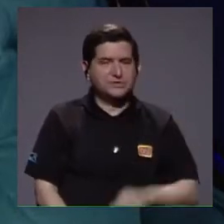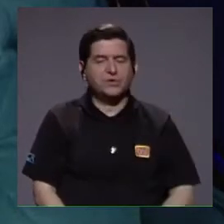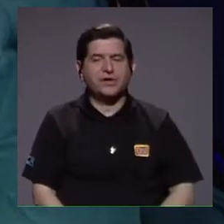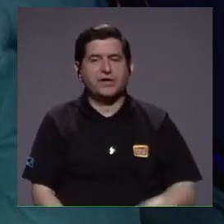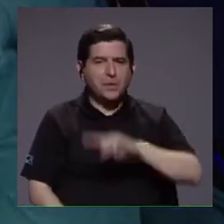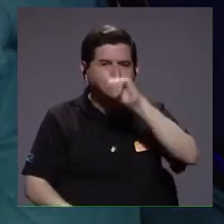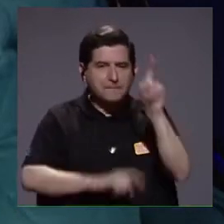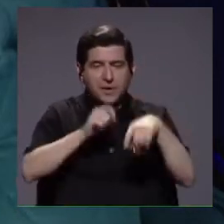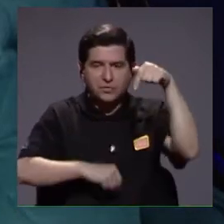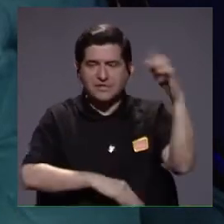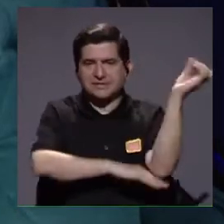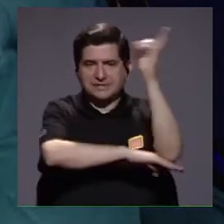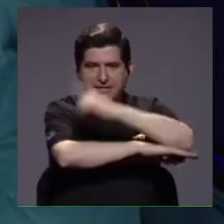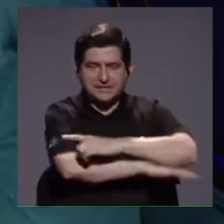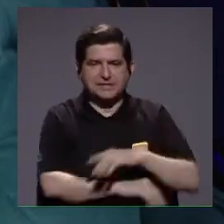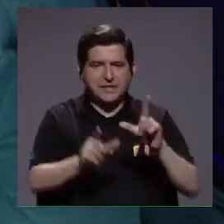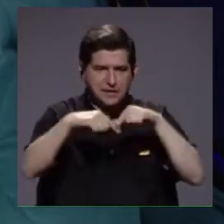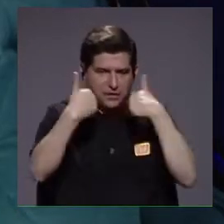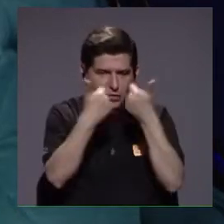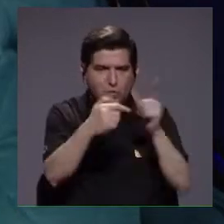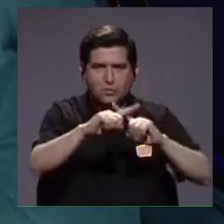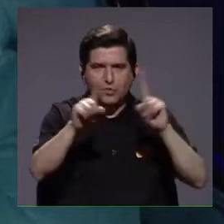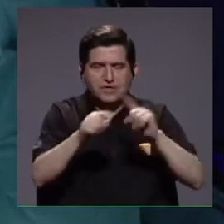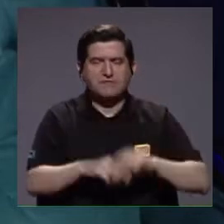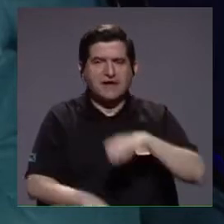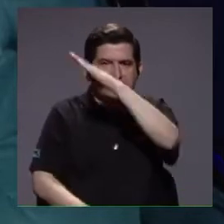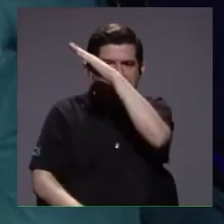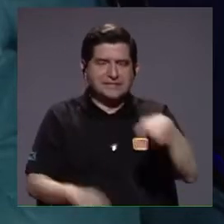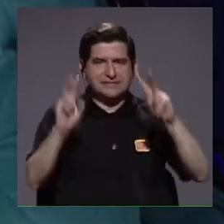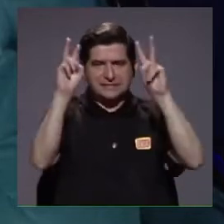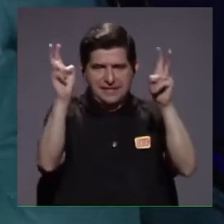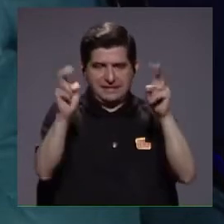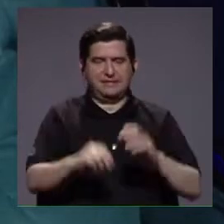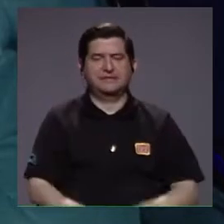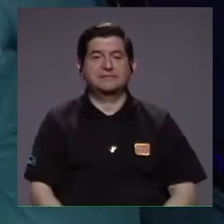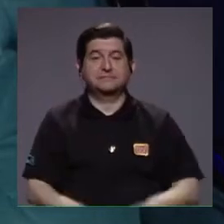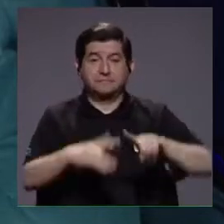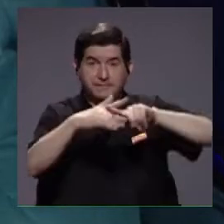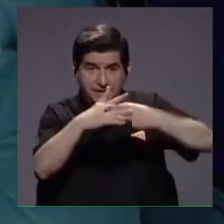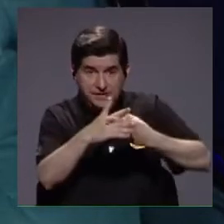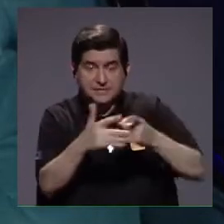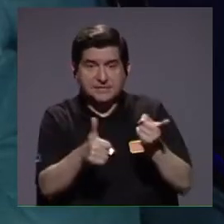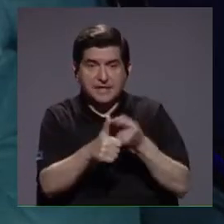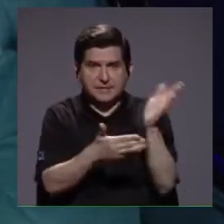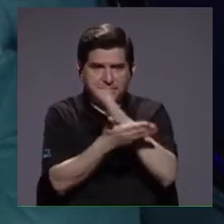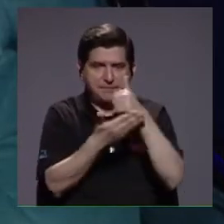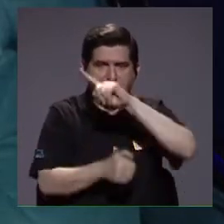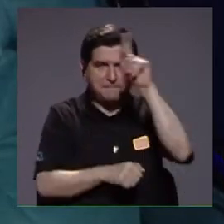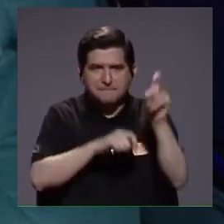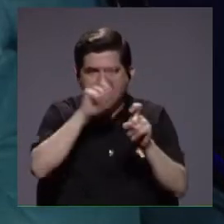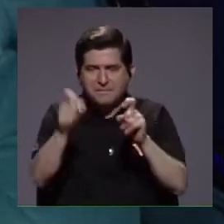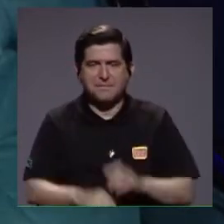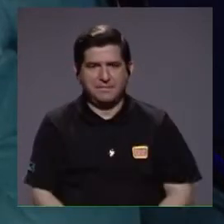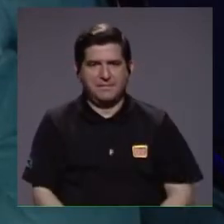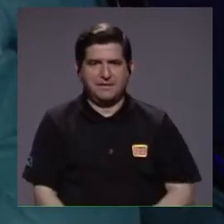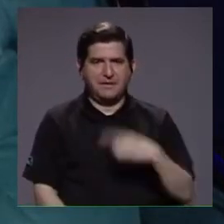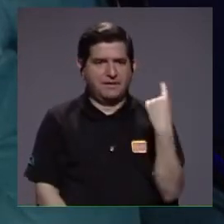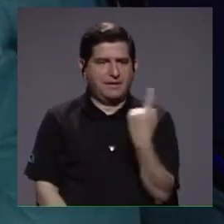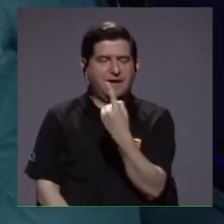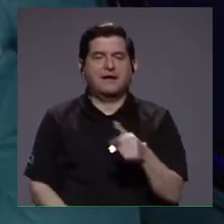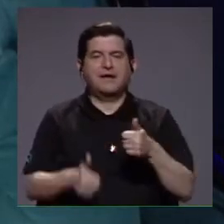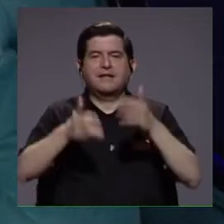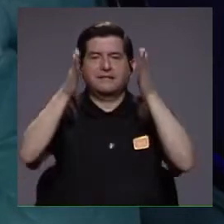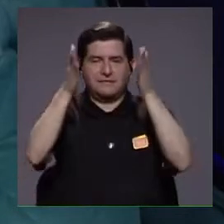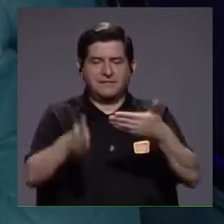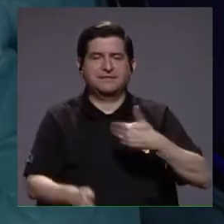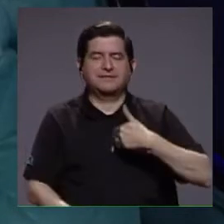eligieron unas preguntas para hoy y se agruparon en distintos ejes temáticos. Vamos a dar inicio al primer bloque de preguntas, para el cual